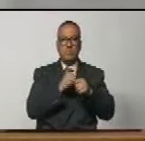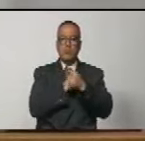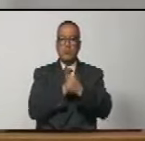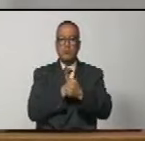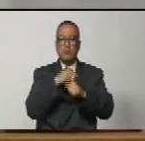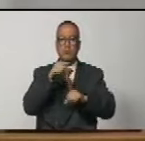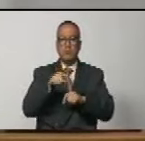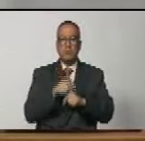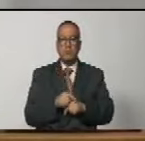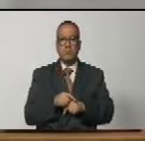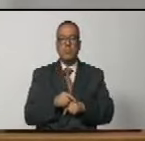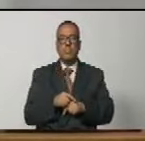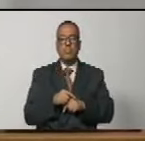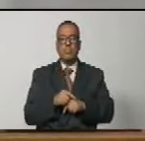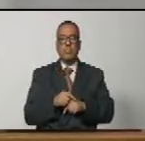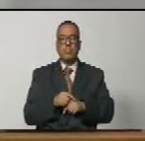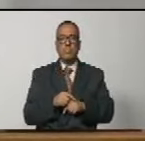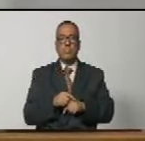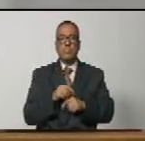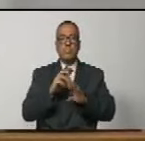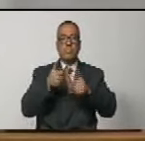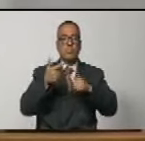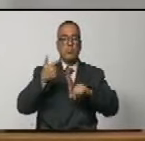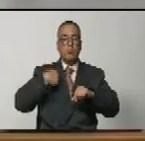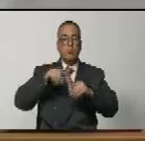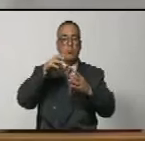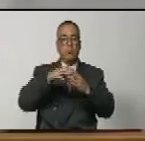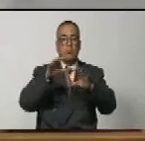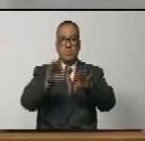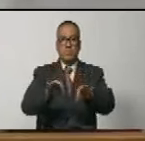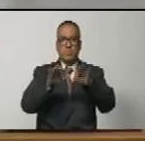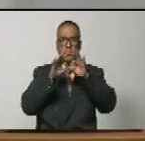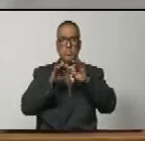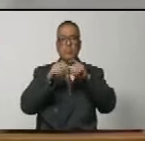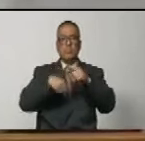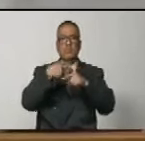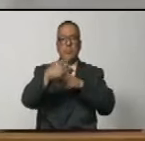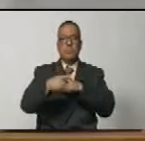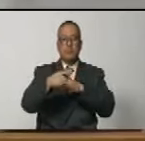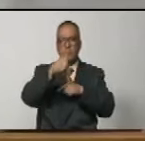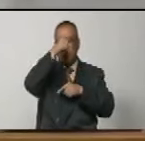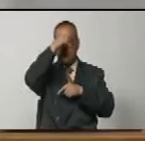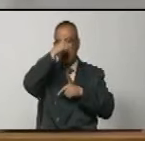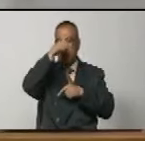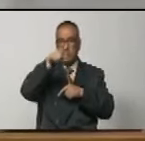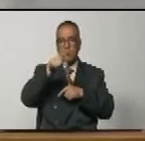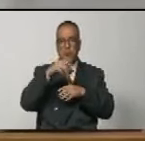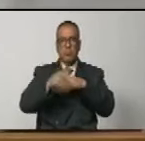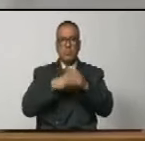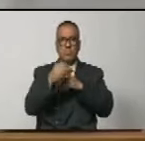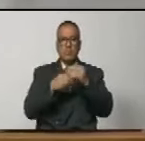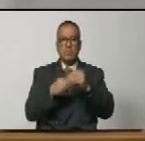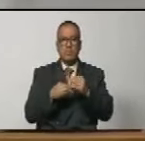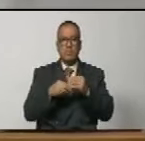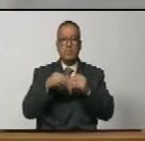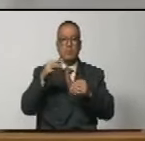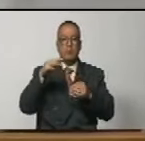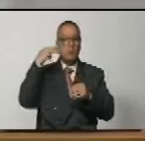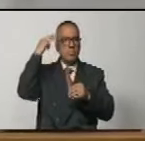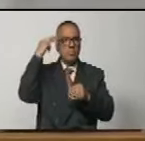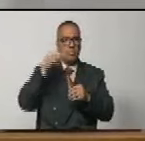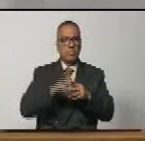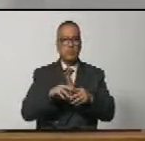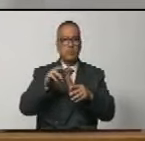y sitios de origen, puesto que tenemos una sesión especial el próximo día domingo con motivo de la conmemoración